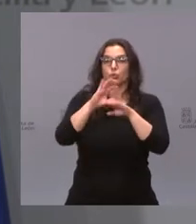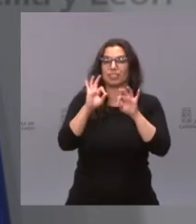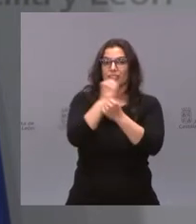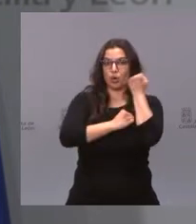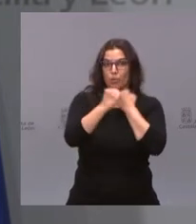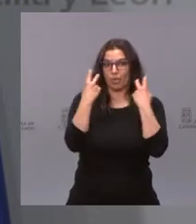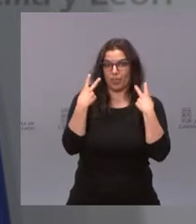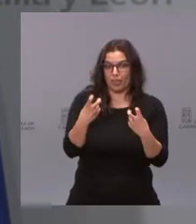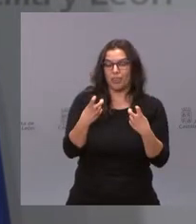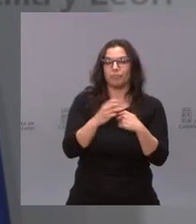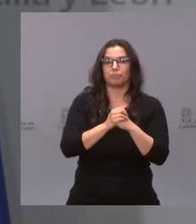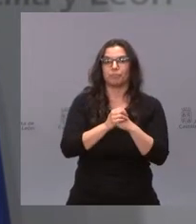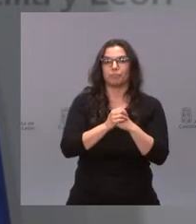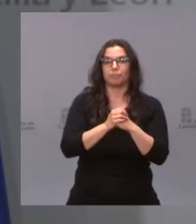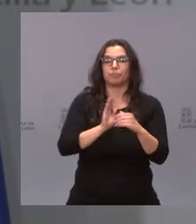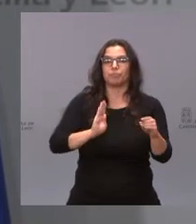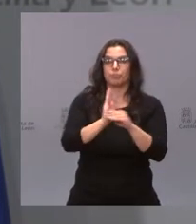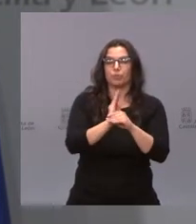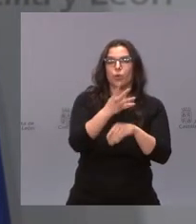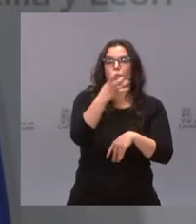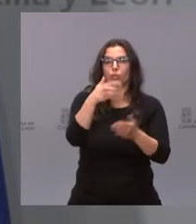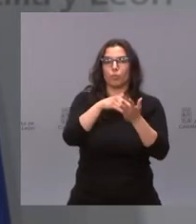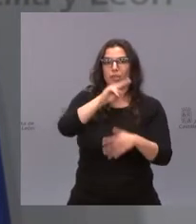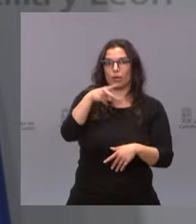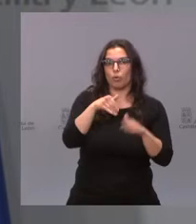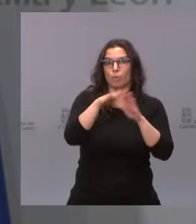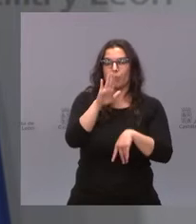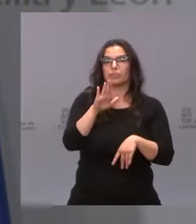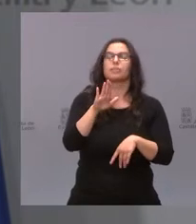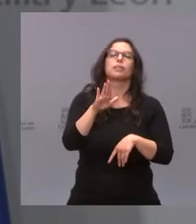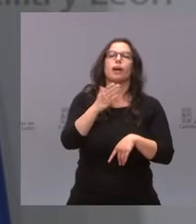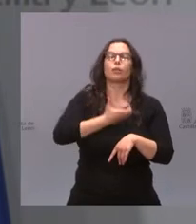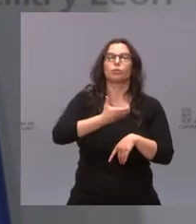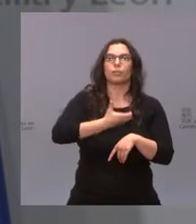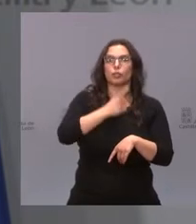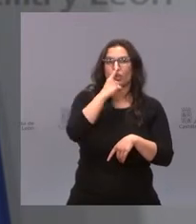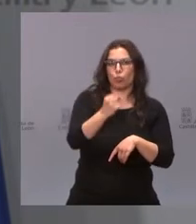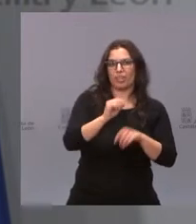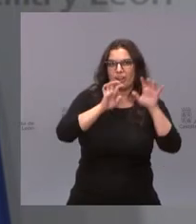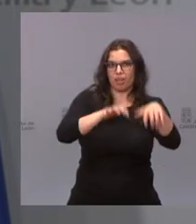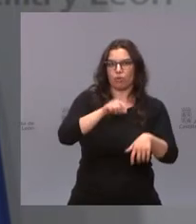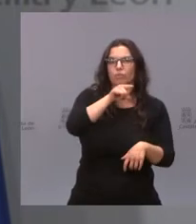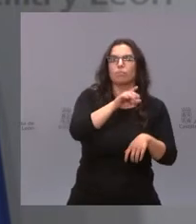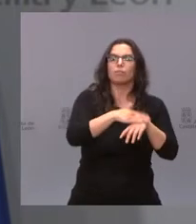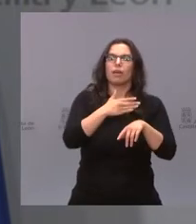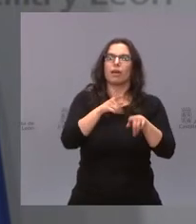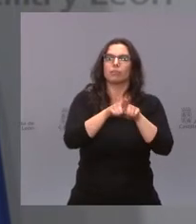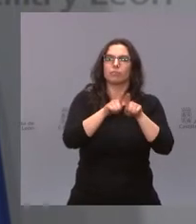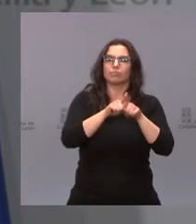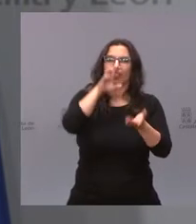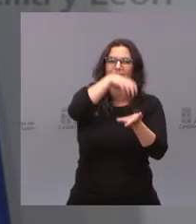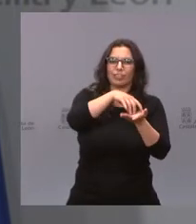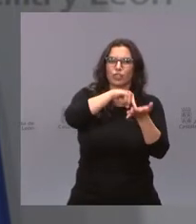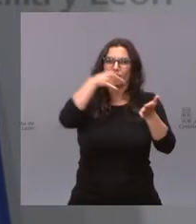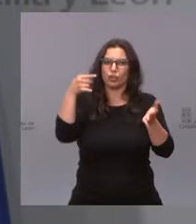y Hacienda concede más de 400.000 euros al Ayuntamiento de Igueña, León, para ejecutar el Centro Tecnológico